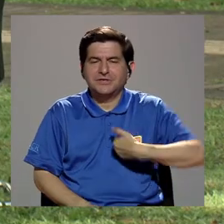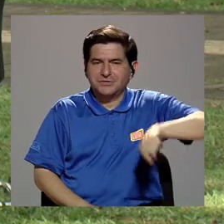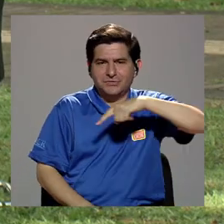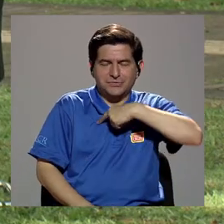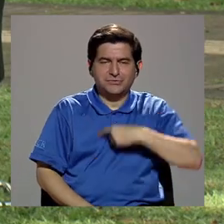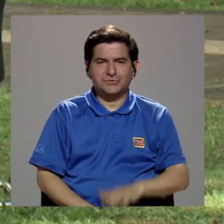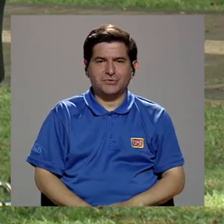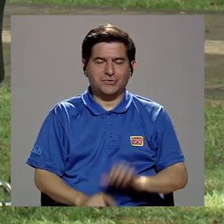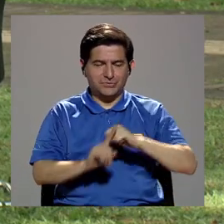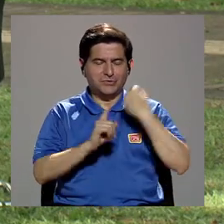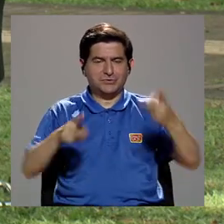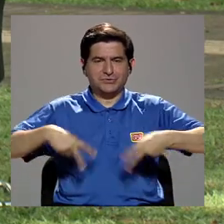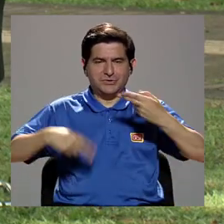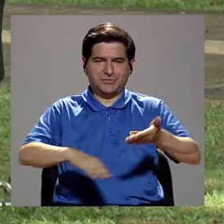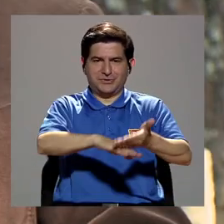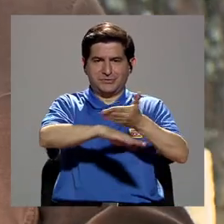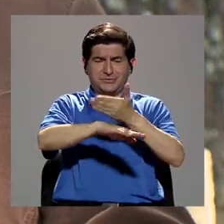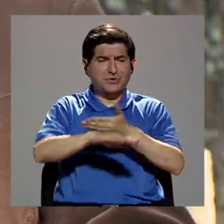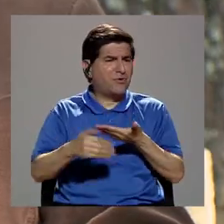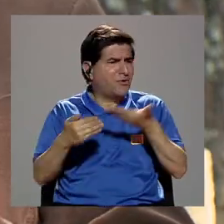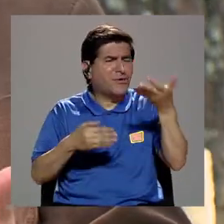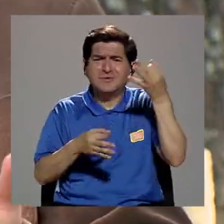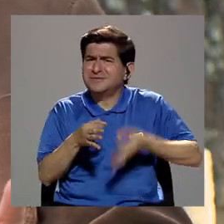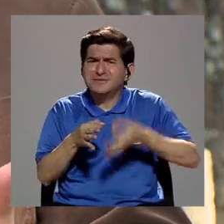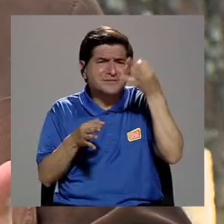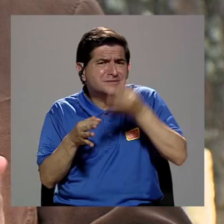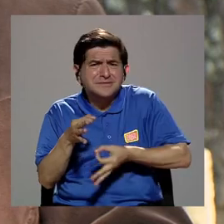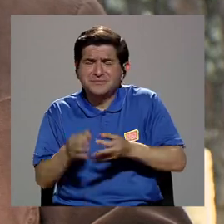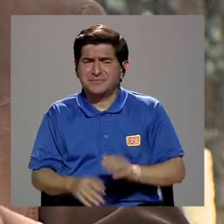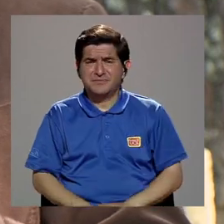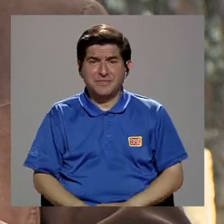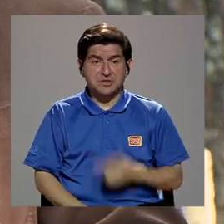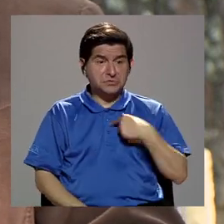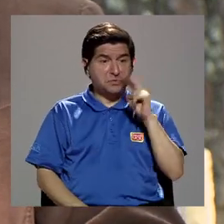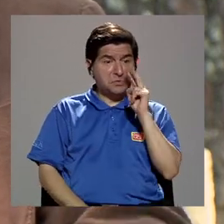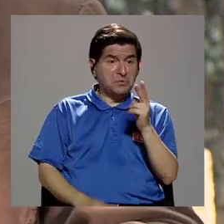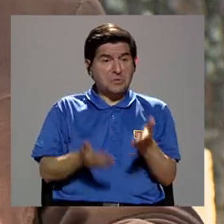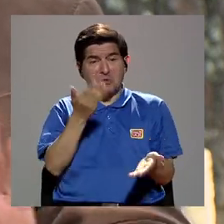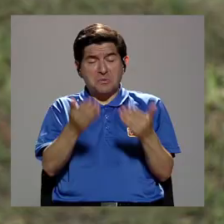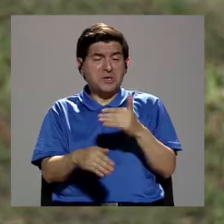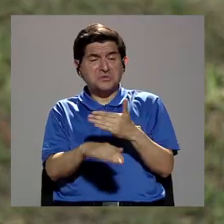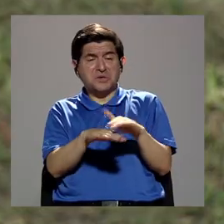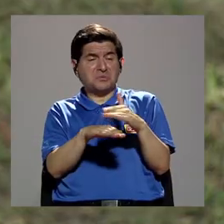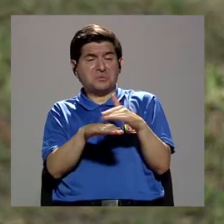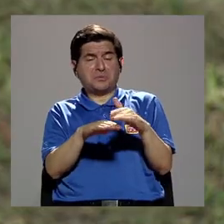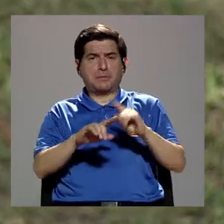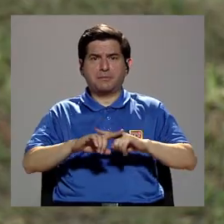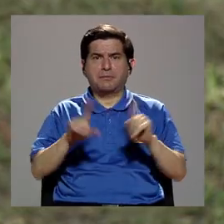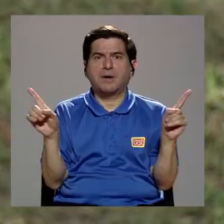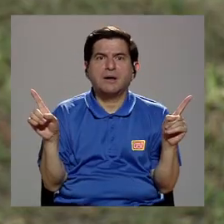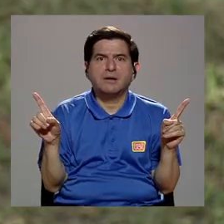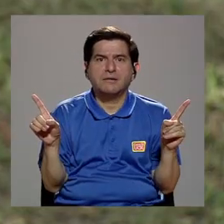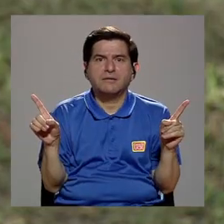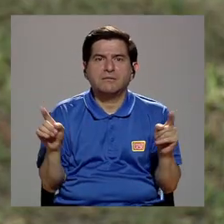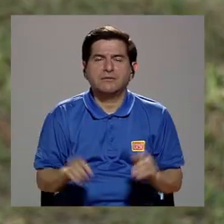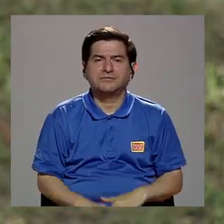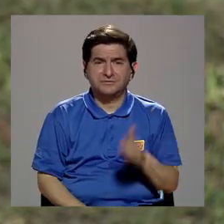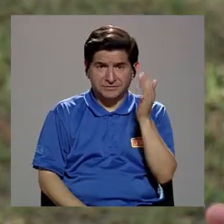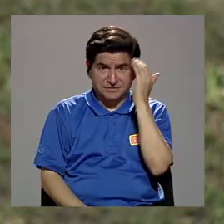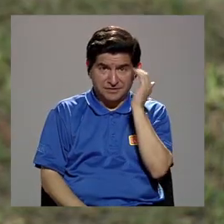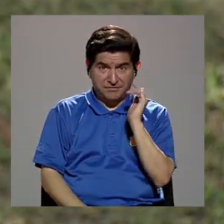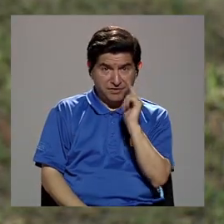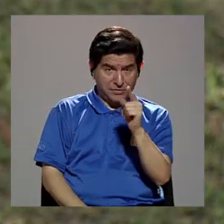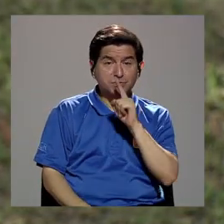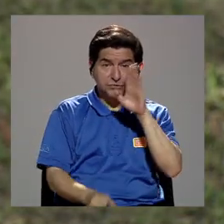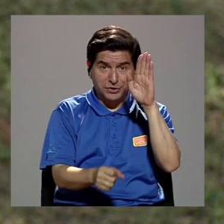a mejorar nuestra condición de vida. Vea que son elementos muy sencillos. Y uno los puede ver así como muy superficial. Pero se